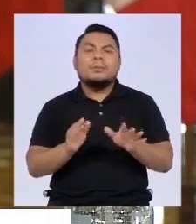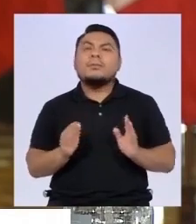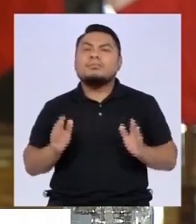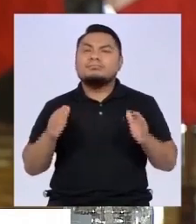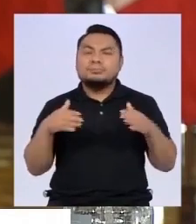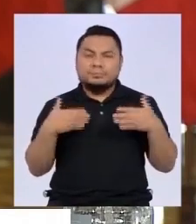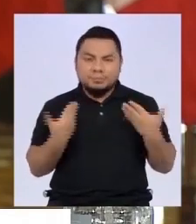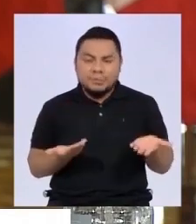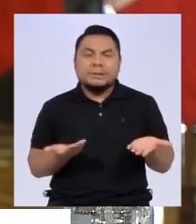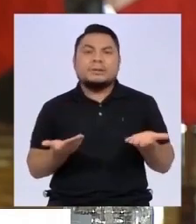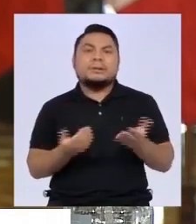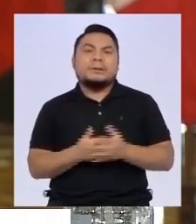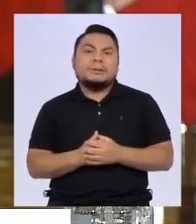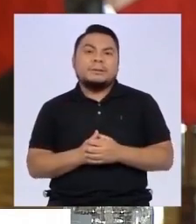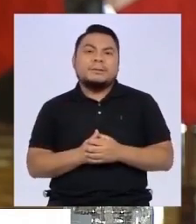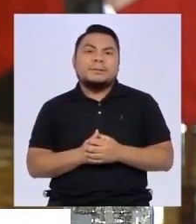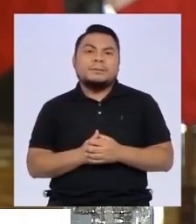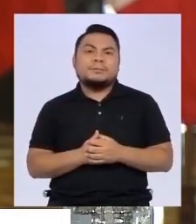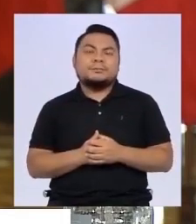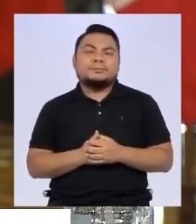puede que por la